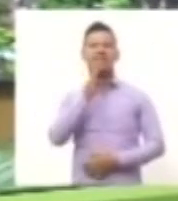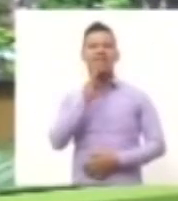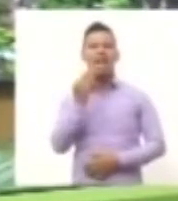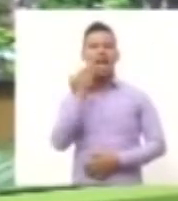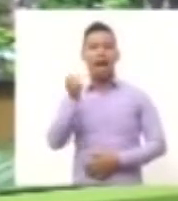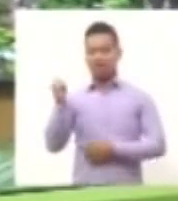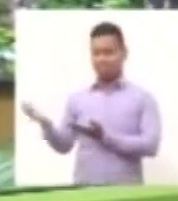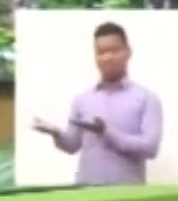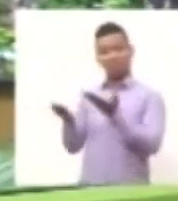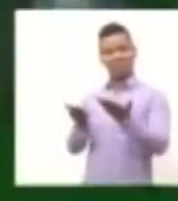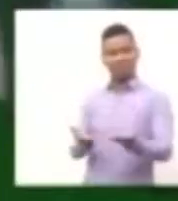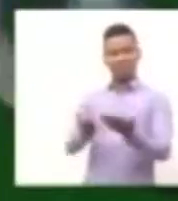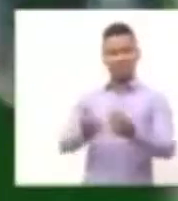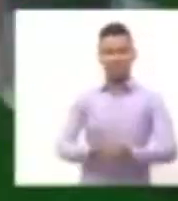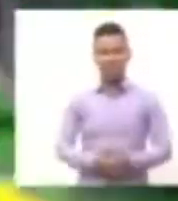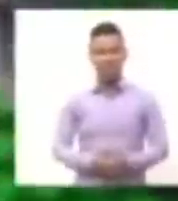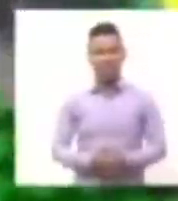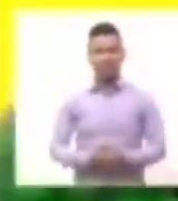Lucía, adelante.